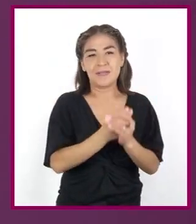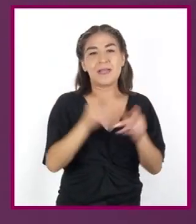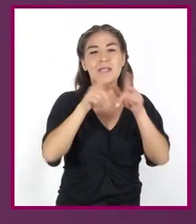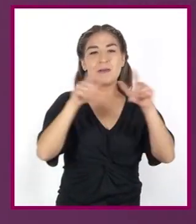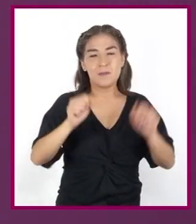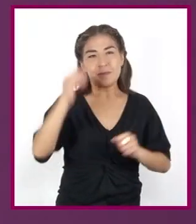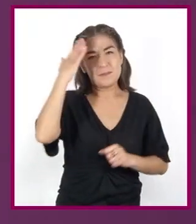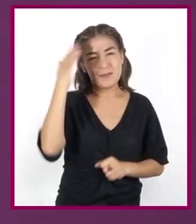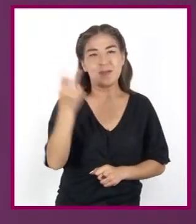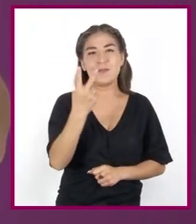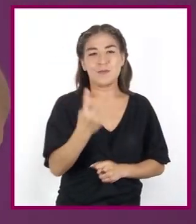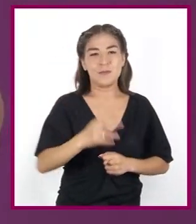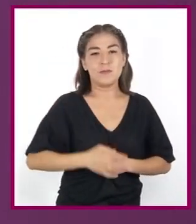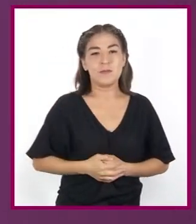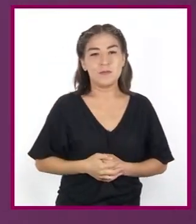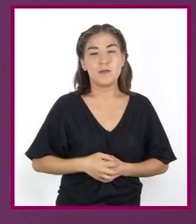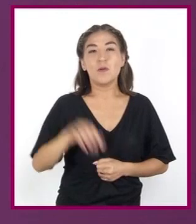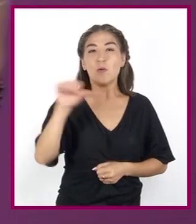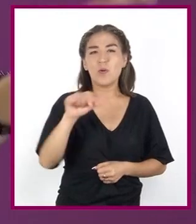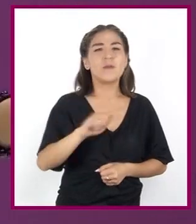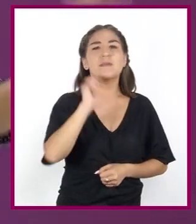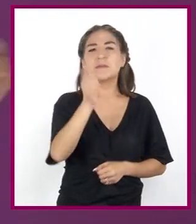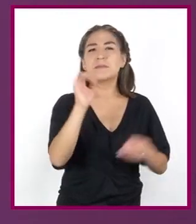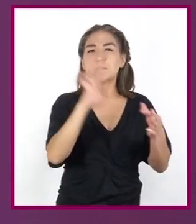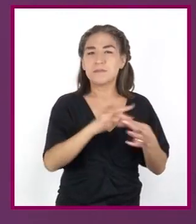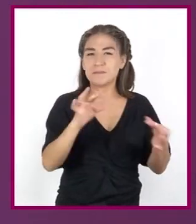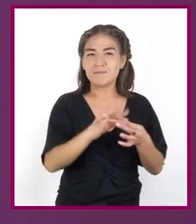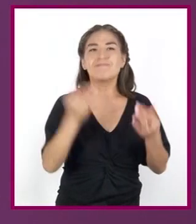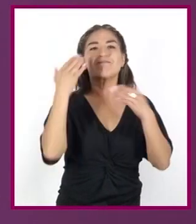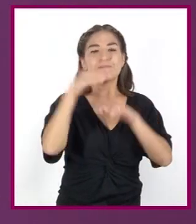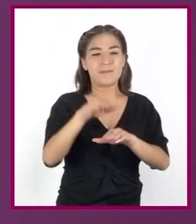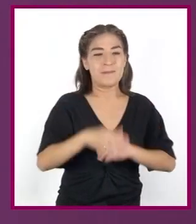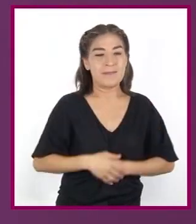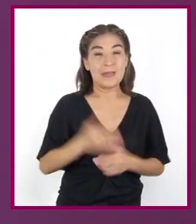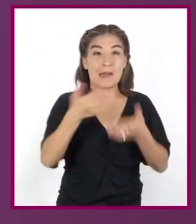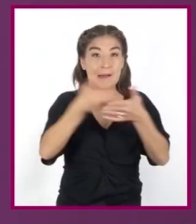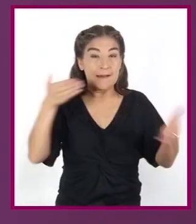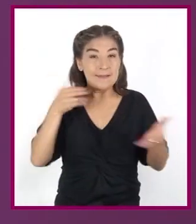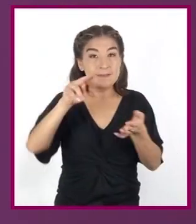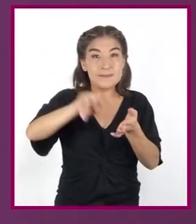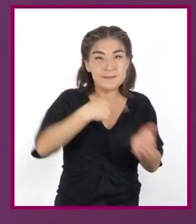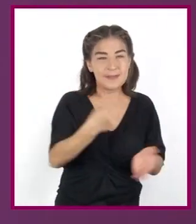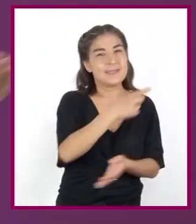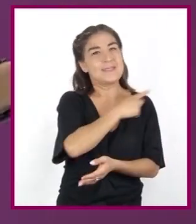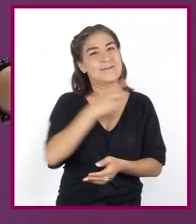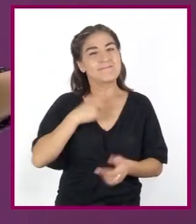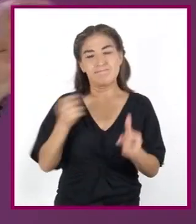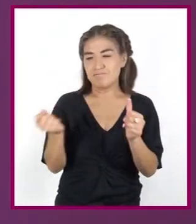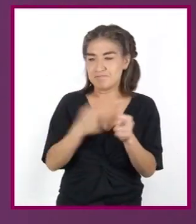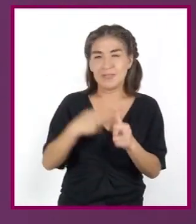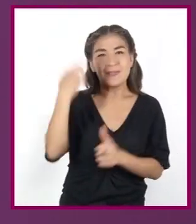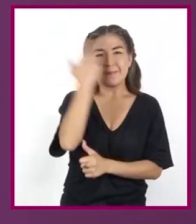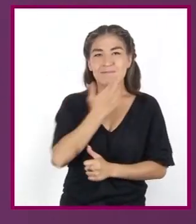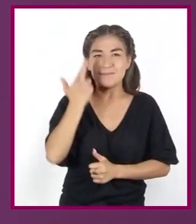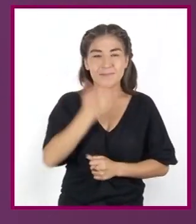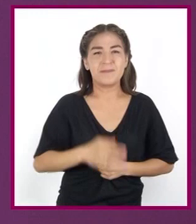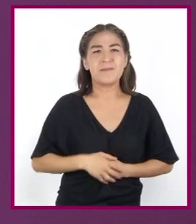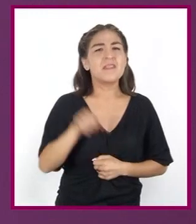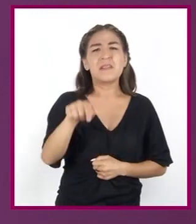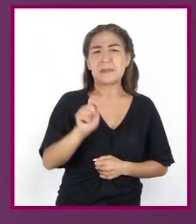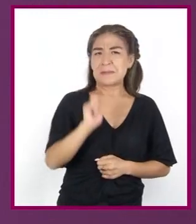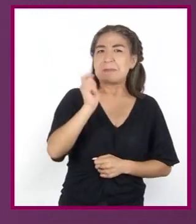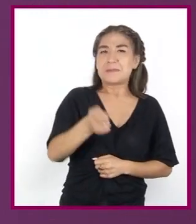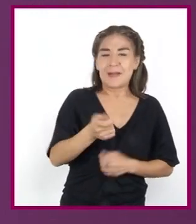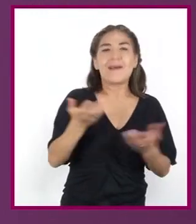Lengua Materna 2. Hoy hablaremos sobre antes de firmar hay que revisar. Con esto nos referimos